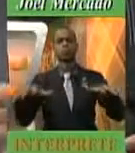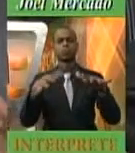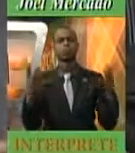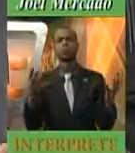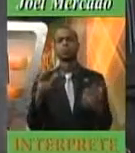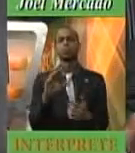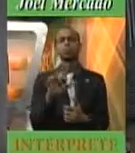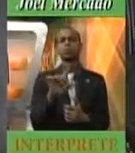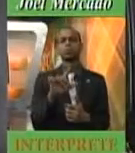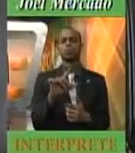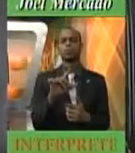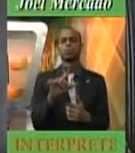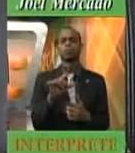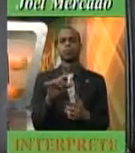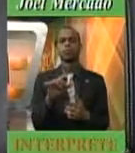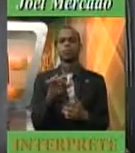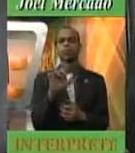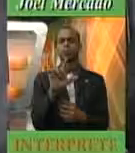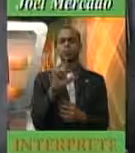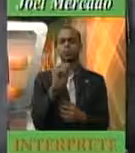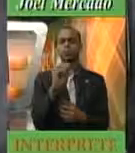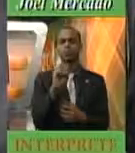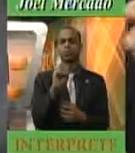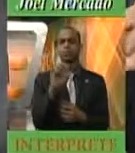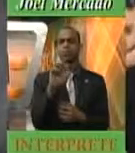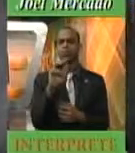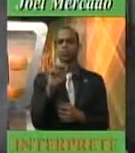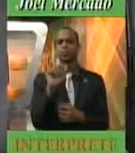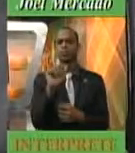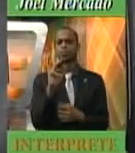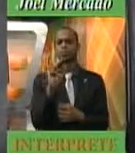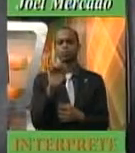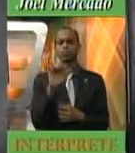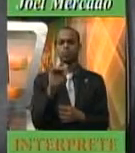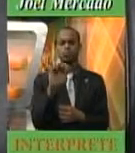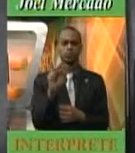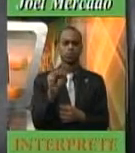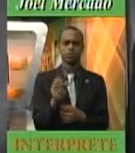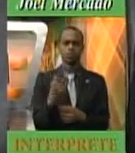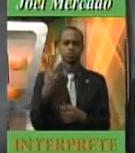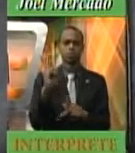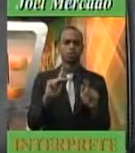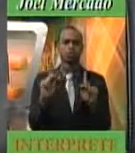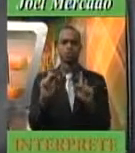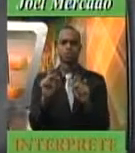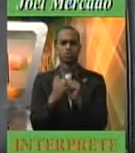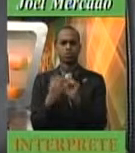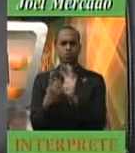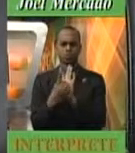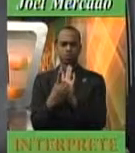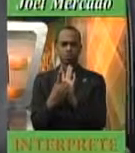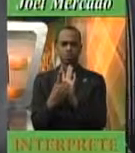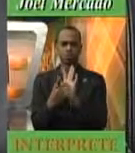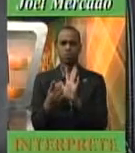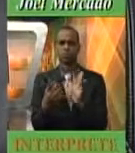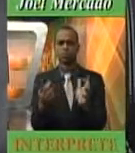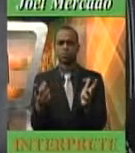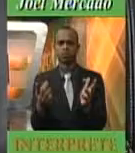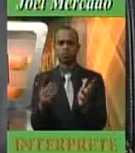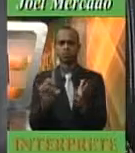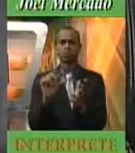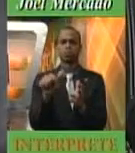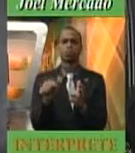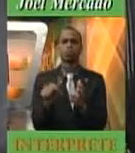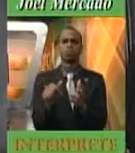la barquita, tenemos un caso reciente en Los Mameyes, una familia feliz, 4 personas con discapacidad, y nosotros nos llega